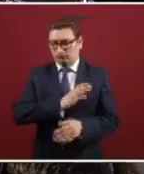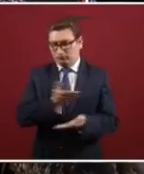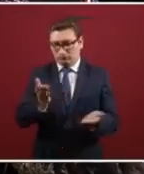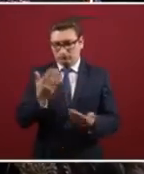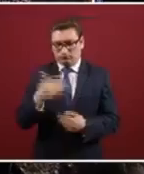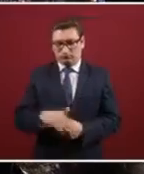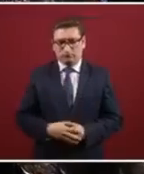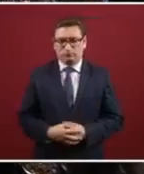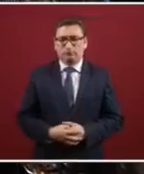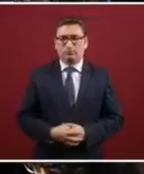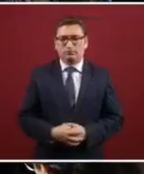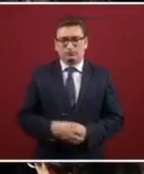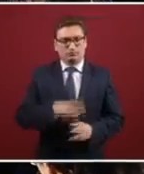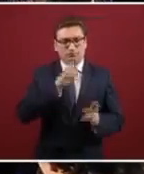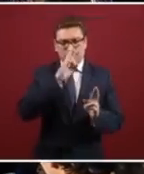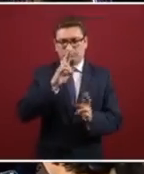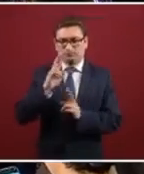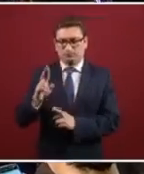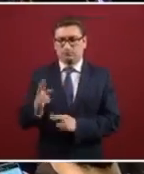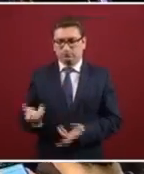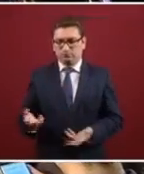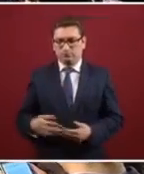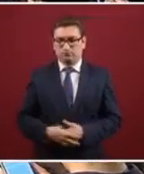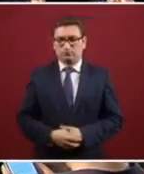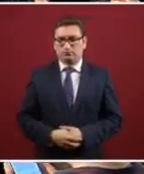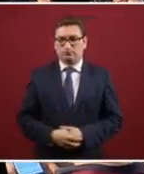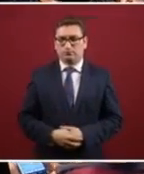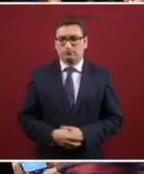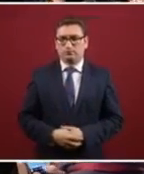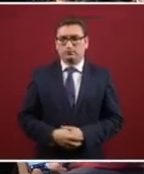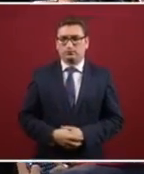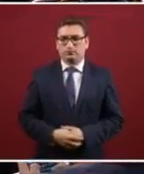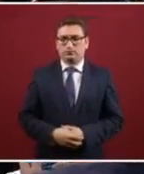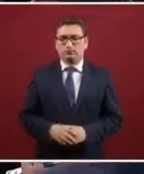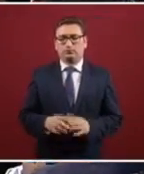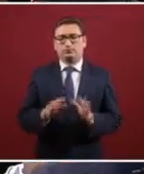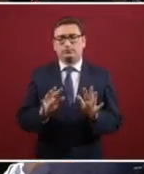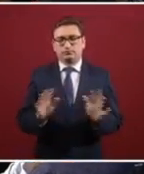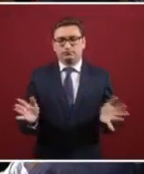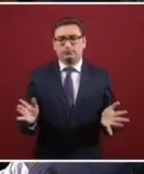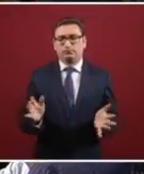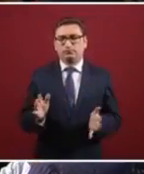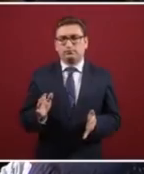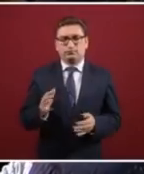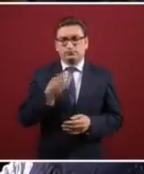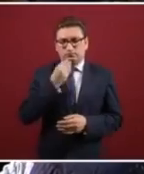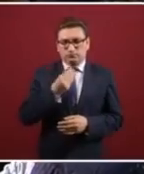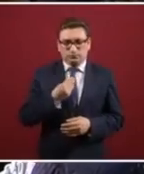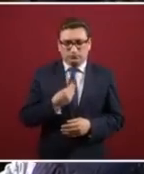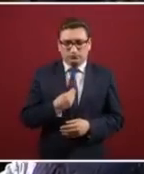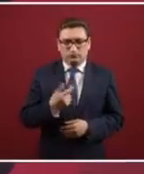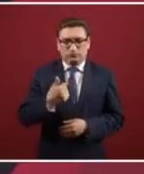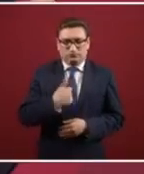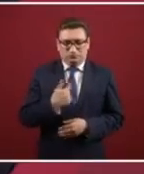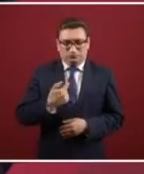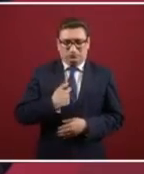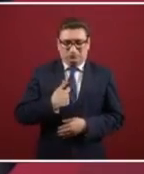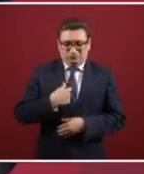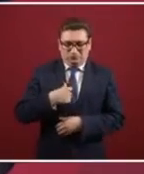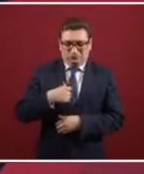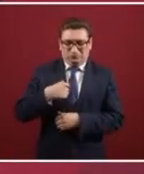ser como la partida secreta que manejaba el expresidente Carlos Salinas de Gortari. Ni modo que voy a tener una partida